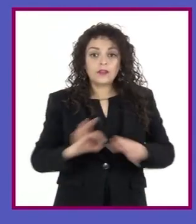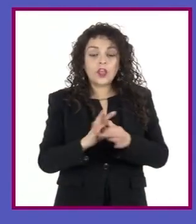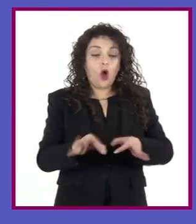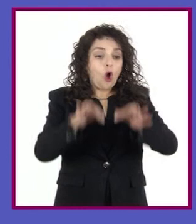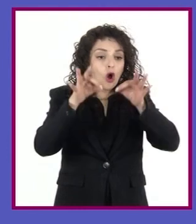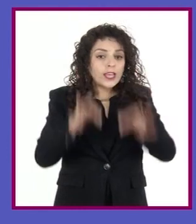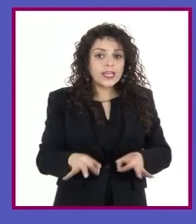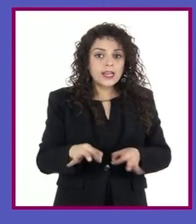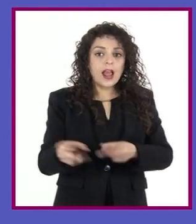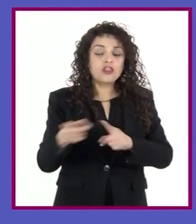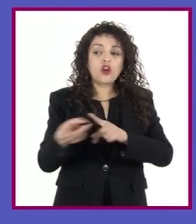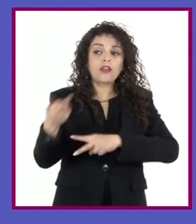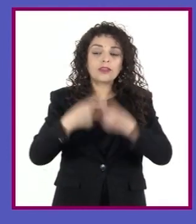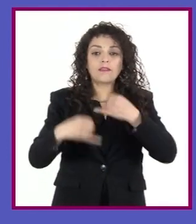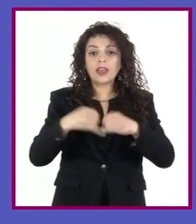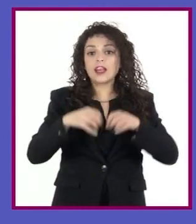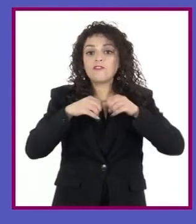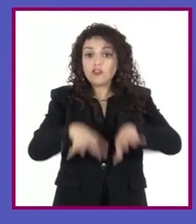original.